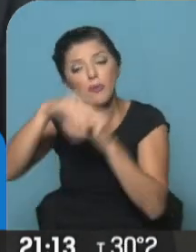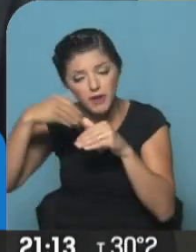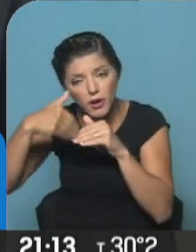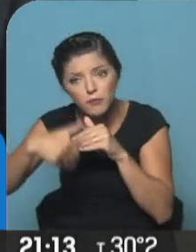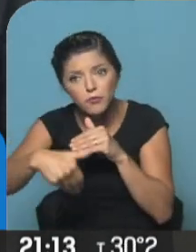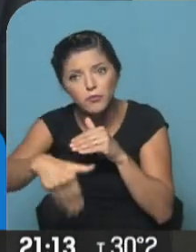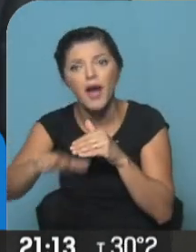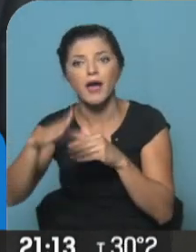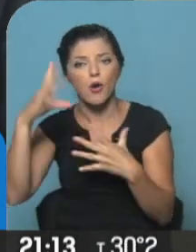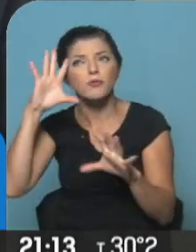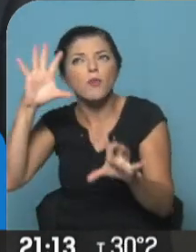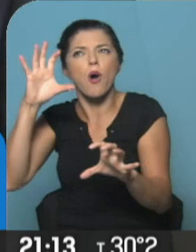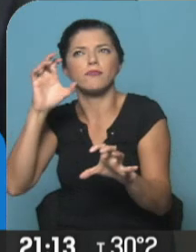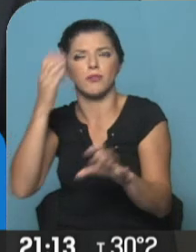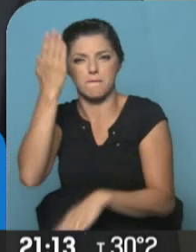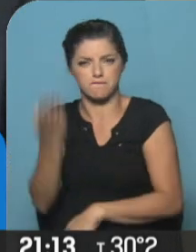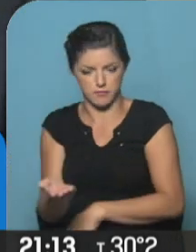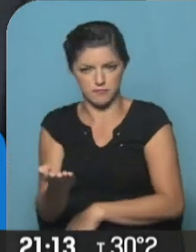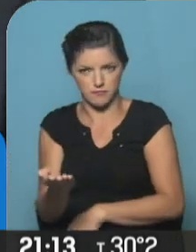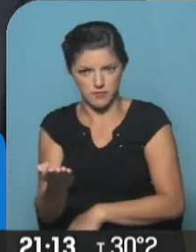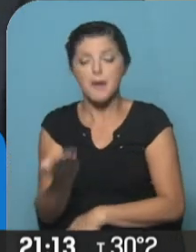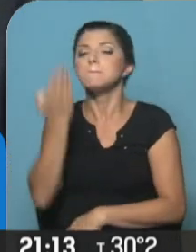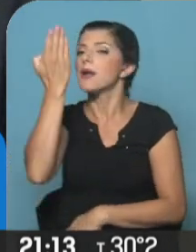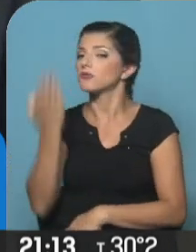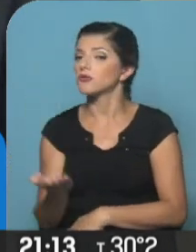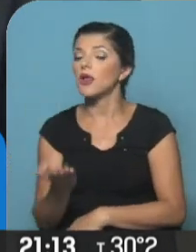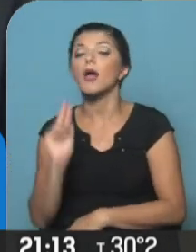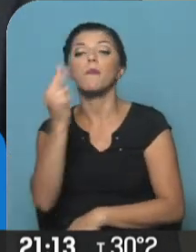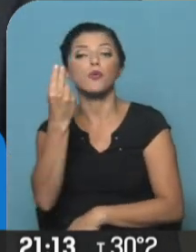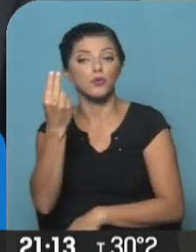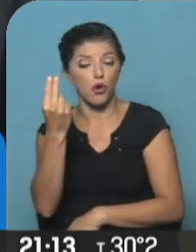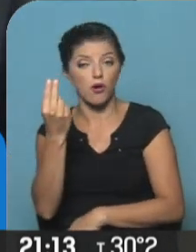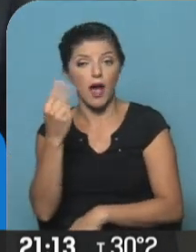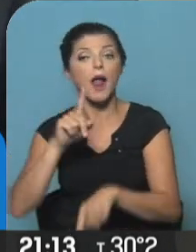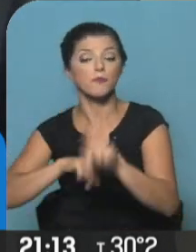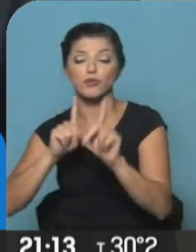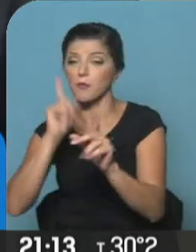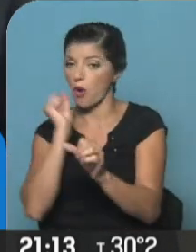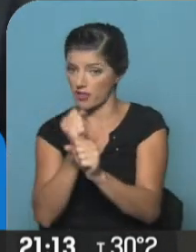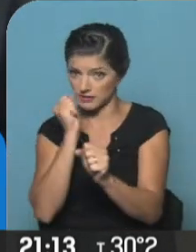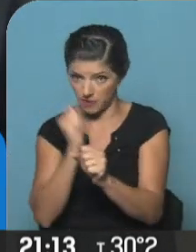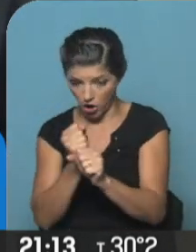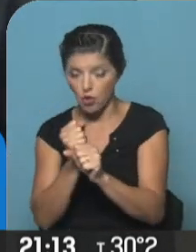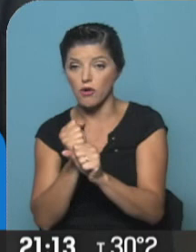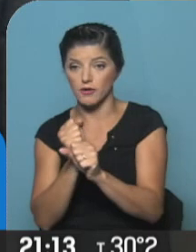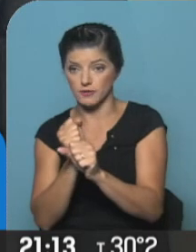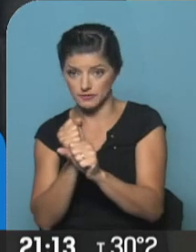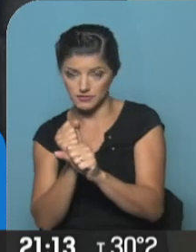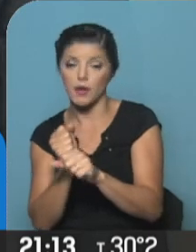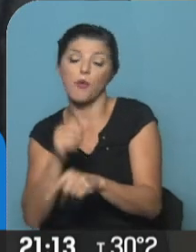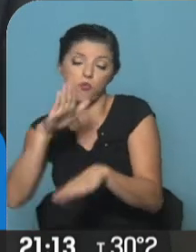corresponde, de que ha caído en cumplimiento de lo que significa ser parte de la justicia argentina, de